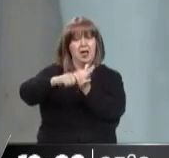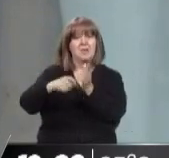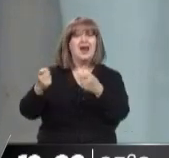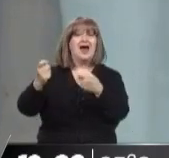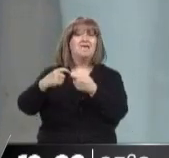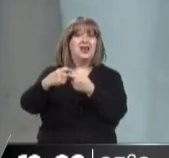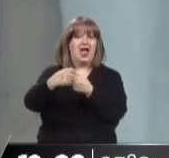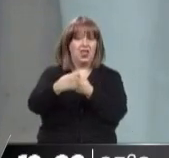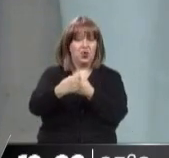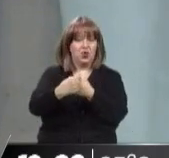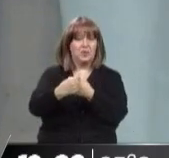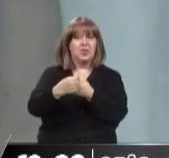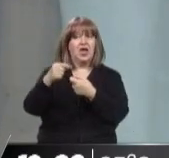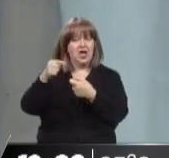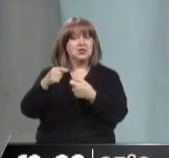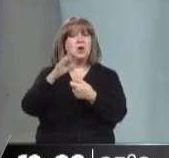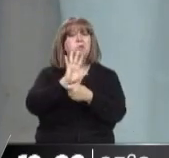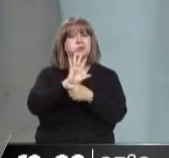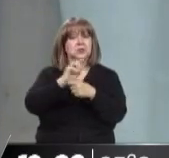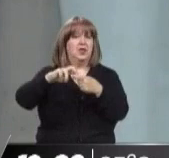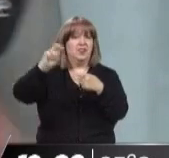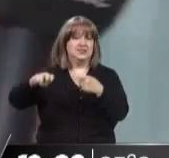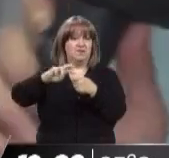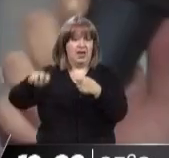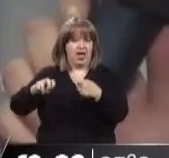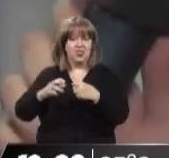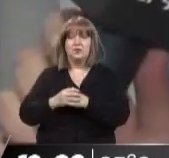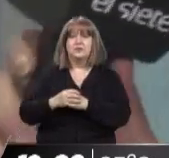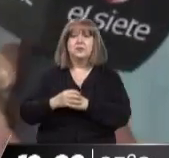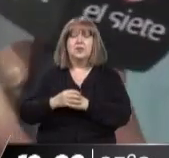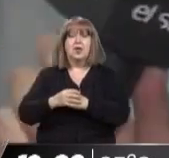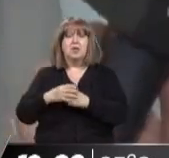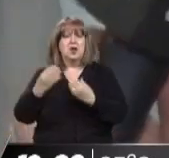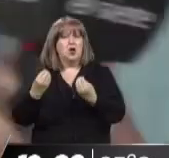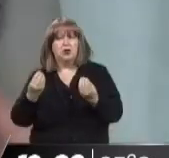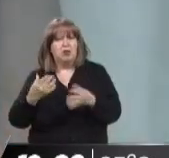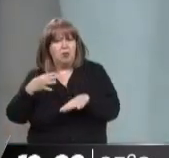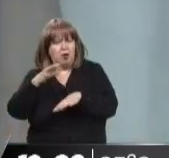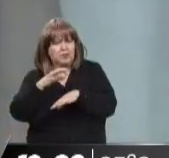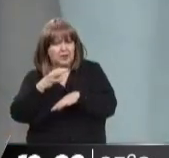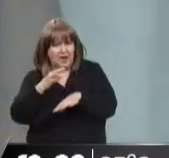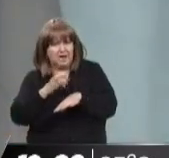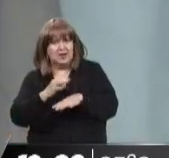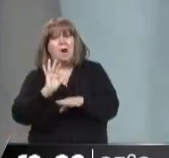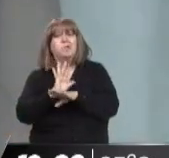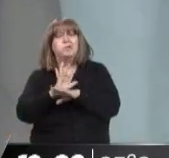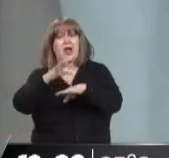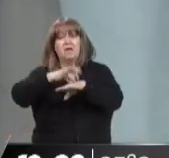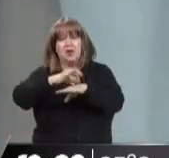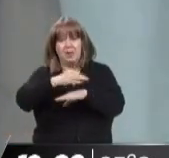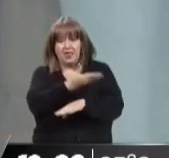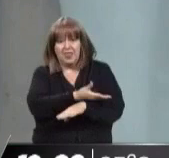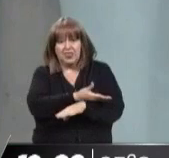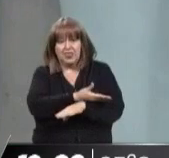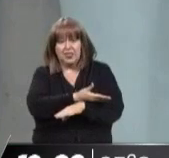afiliarse y esto era una causal de desafiliación como una enfermedad digamos que no fue declarada claro tomaron como una enfermedad